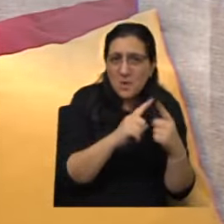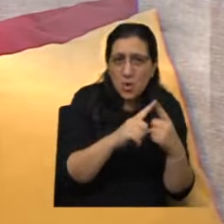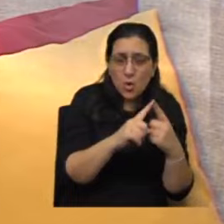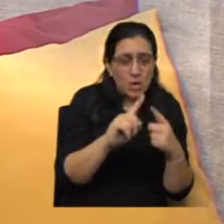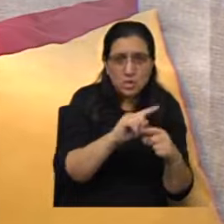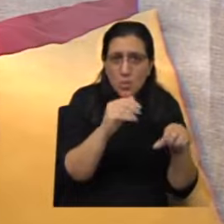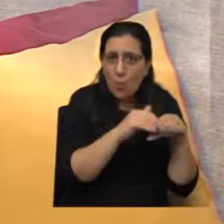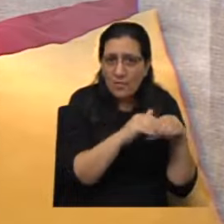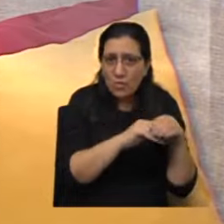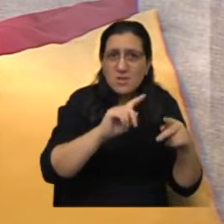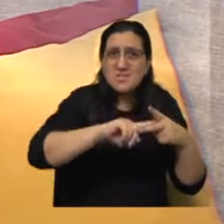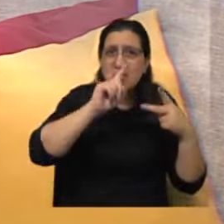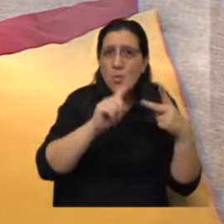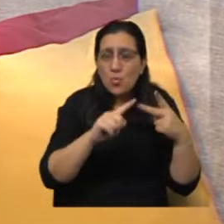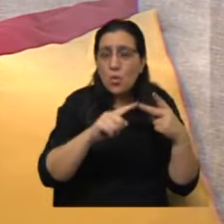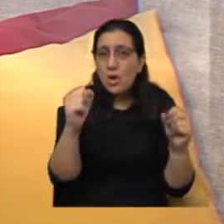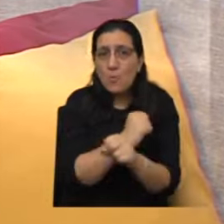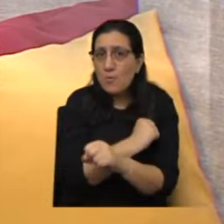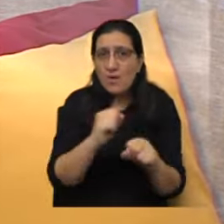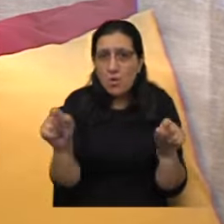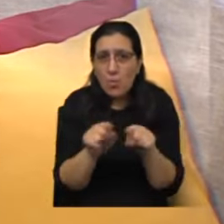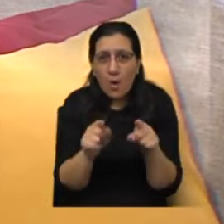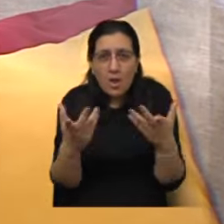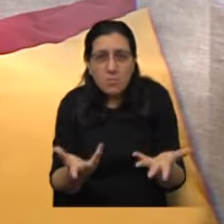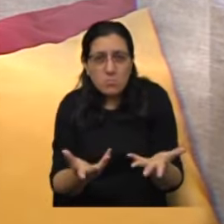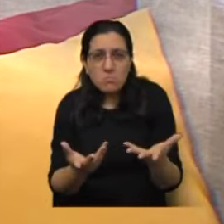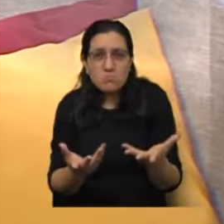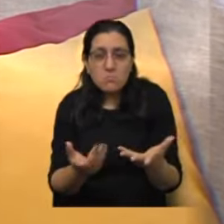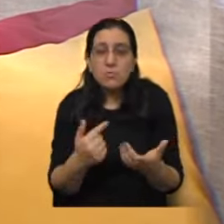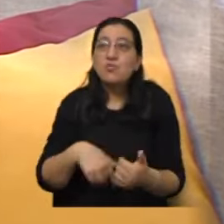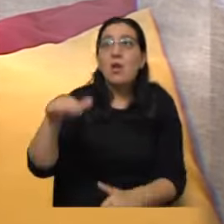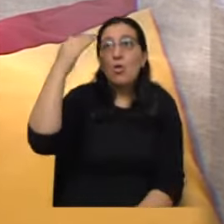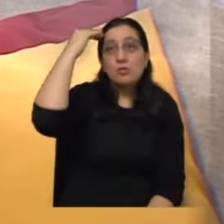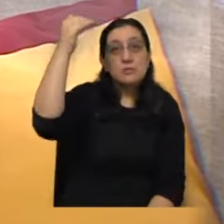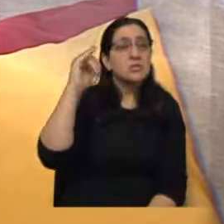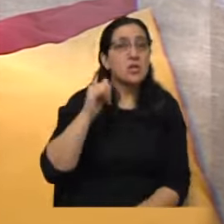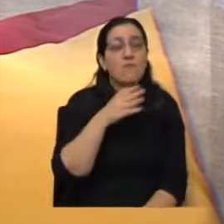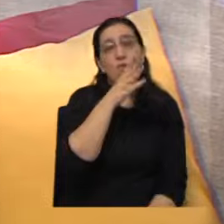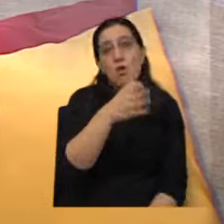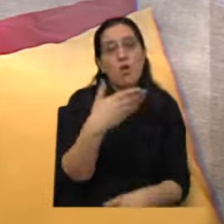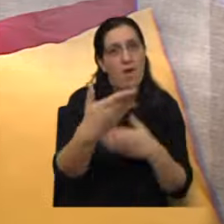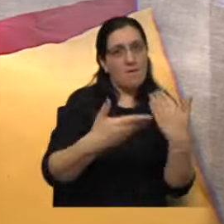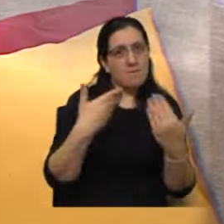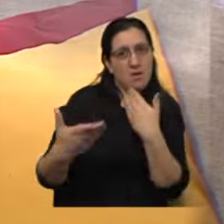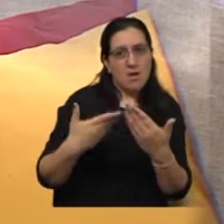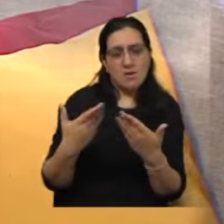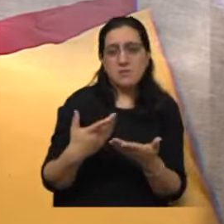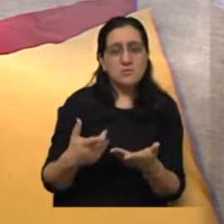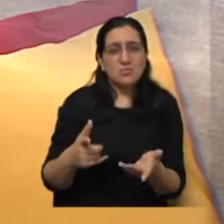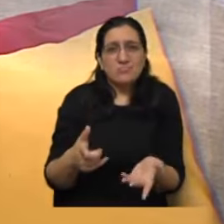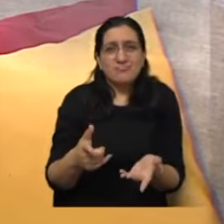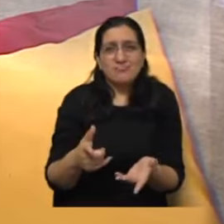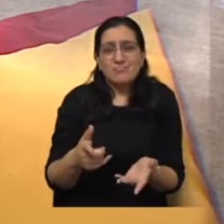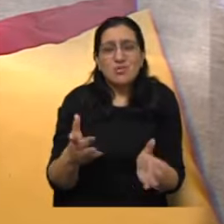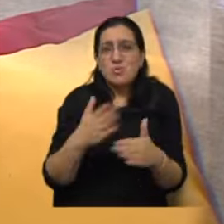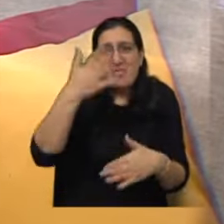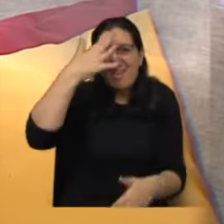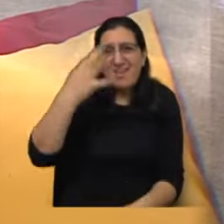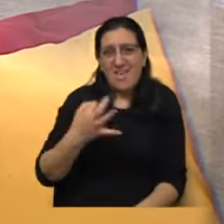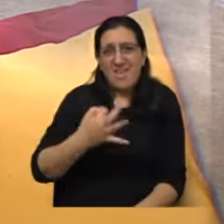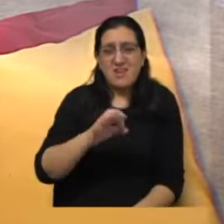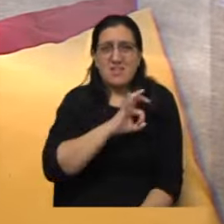Y esto ya los sindicatos de la educación, de los docentes han salido a hablar, que mancha la credibilidad de